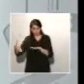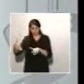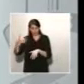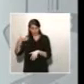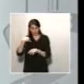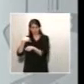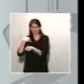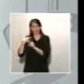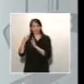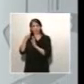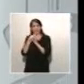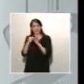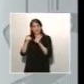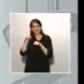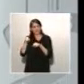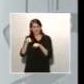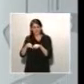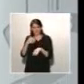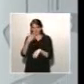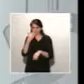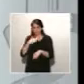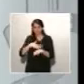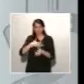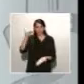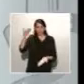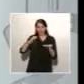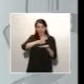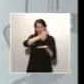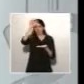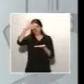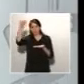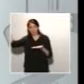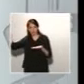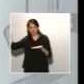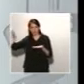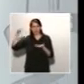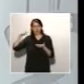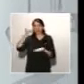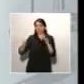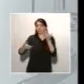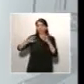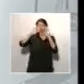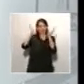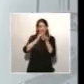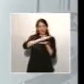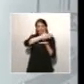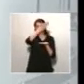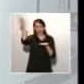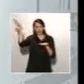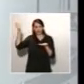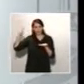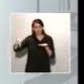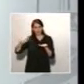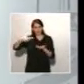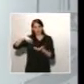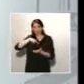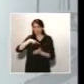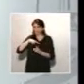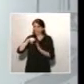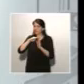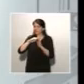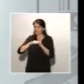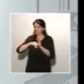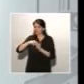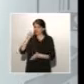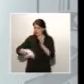son de las más drásticas que hay, tanto en Europa, en la mayoría de los países europeos, y me atrevería a decir que en la mayoría del mundo.